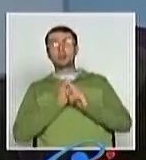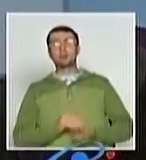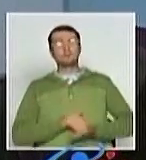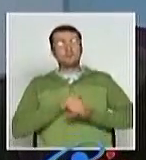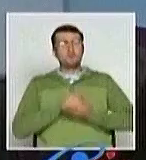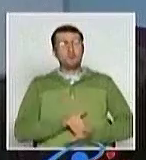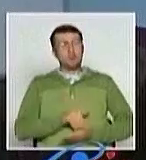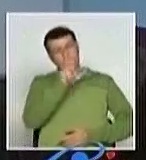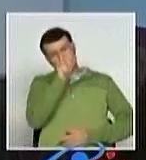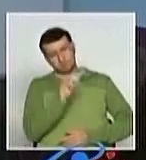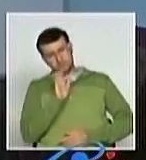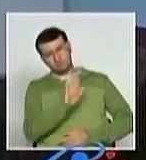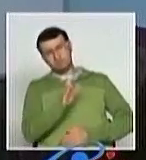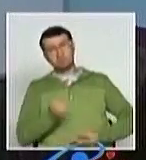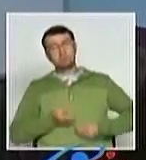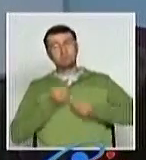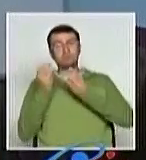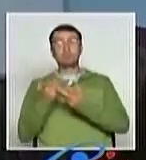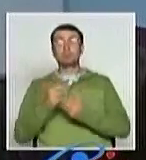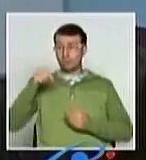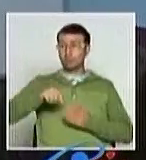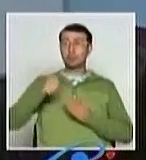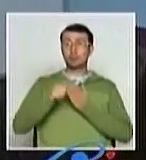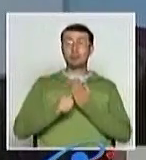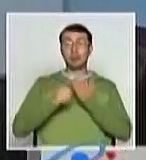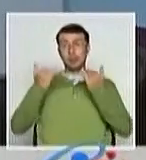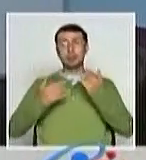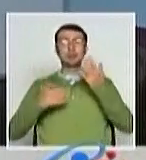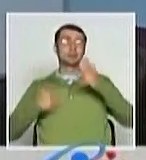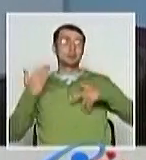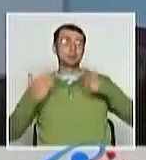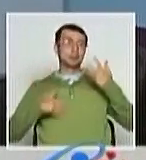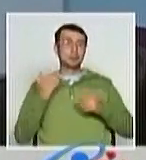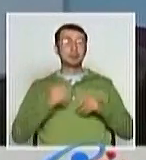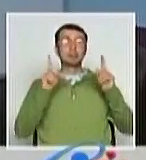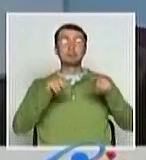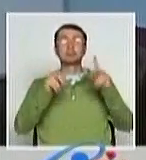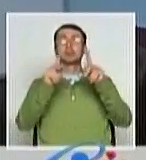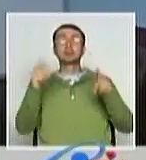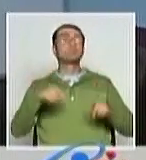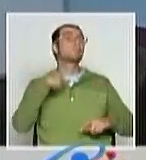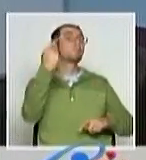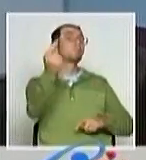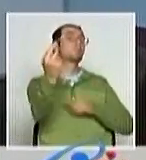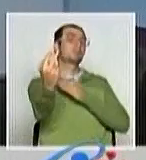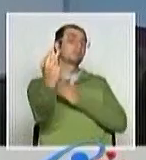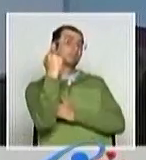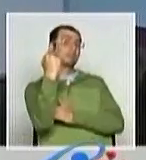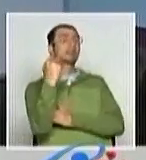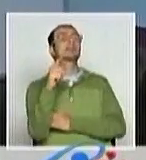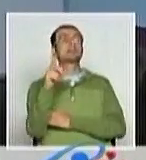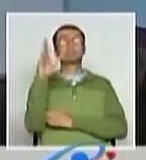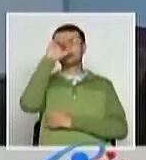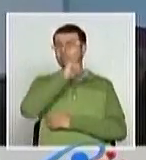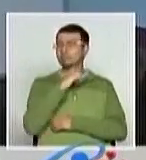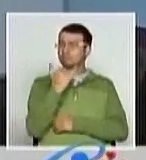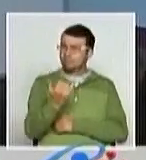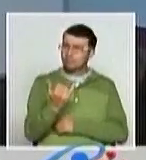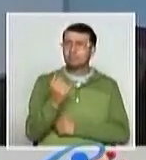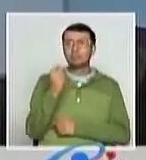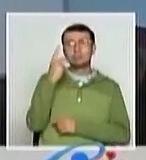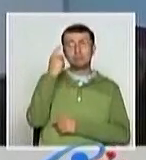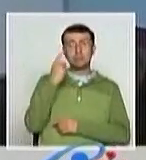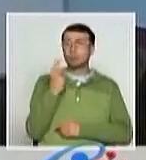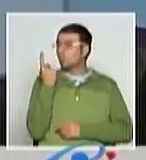programa de hoy para mí va a ser muy placentero y para todos los que están allá al otro lado del televisor que se den cuenta que un